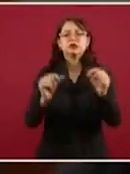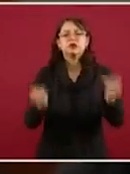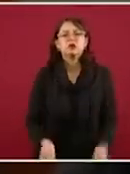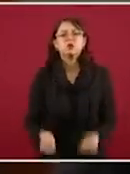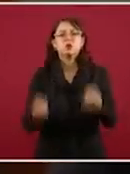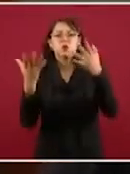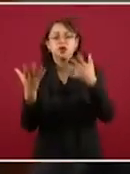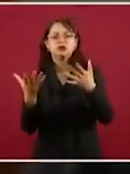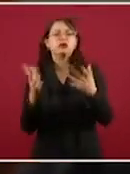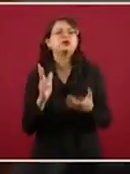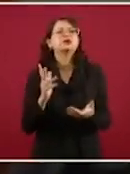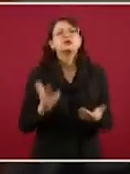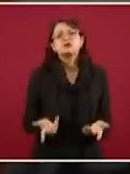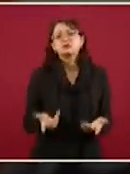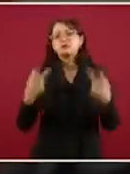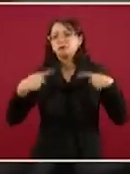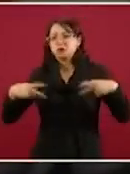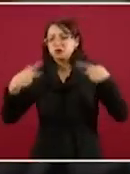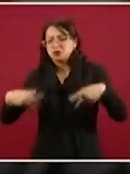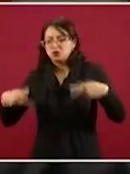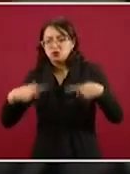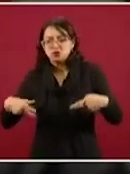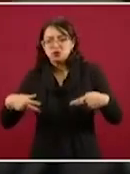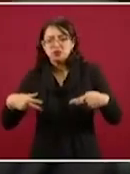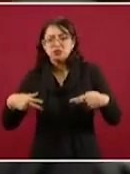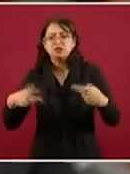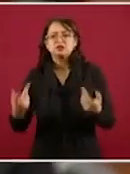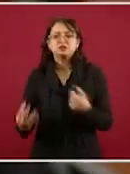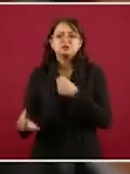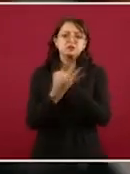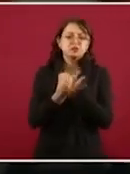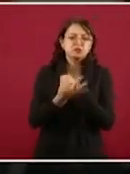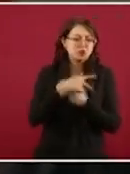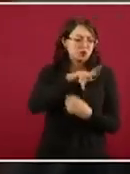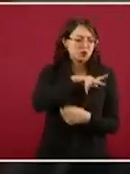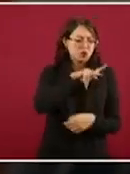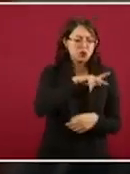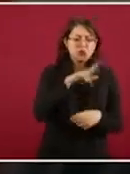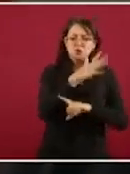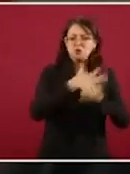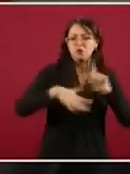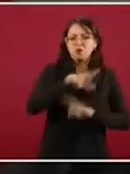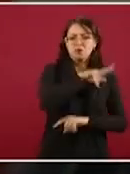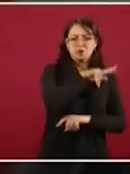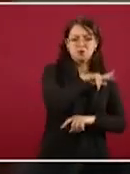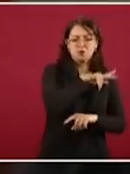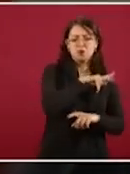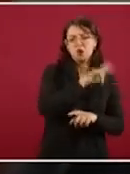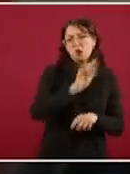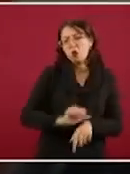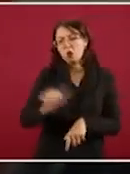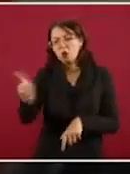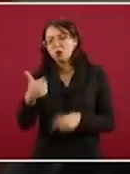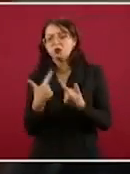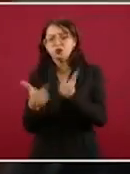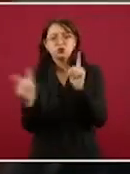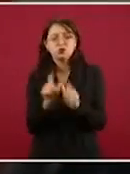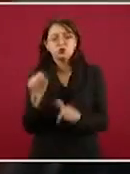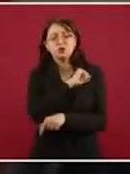sea en manos pues de gente que considera que es una defensa a su patrimonio o en